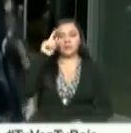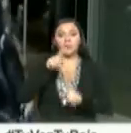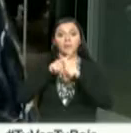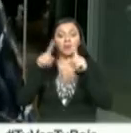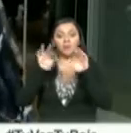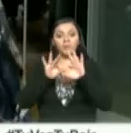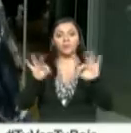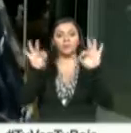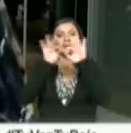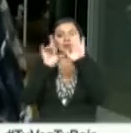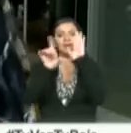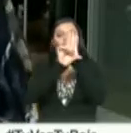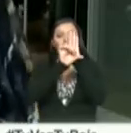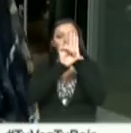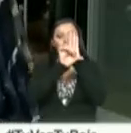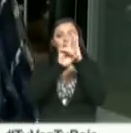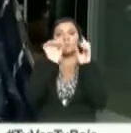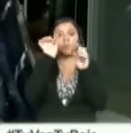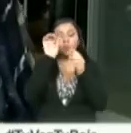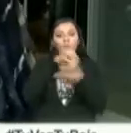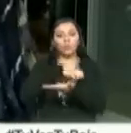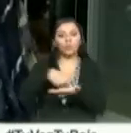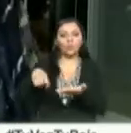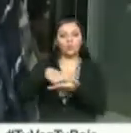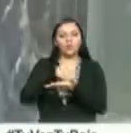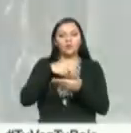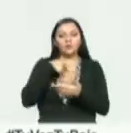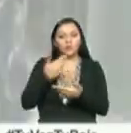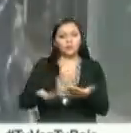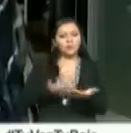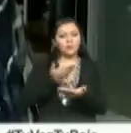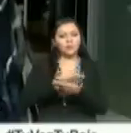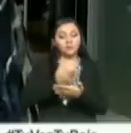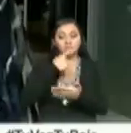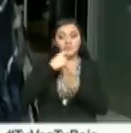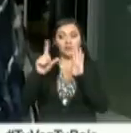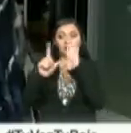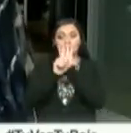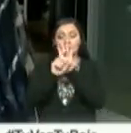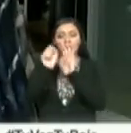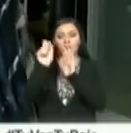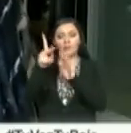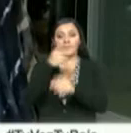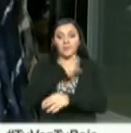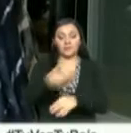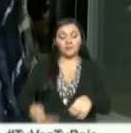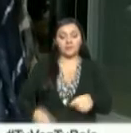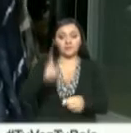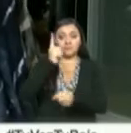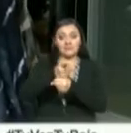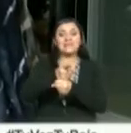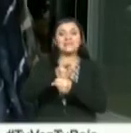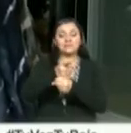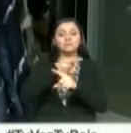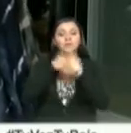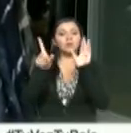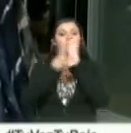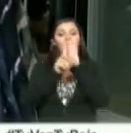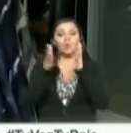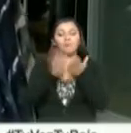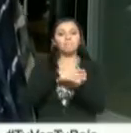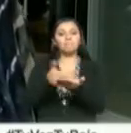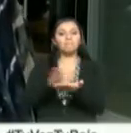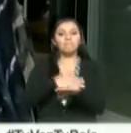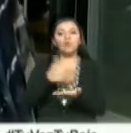pero aquí sí hay una disyuntiva que efectivamente fue lo que yo ya presenté. Se está exonerando de un impuesto a